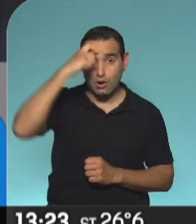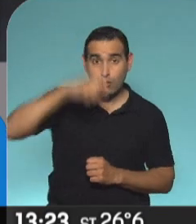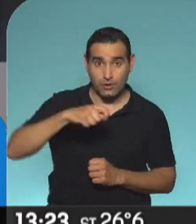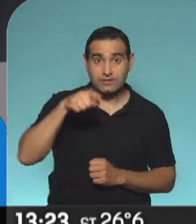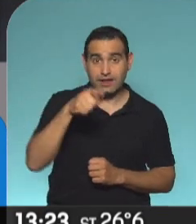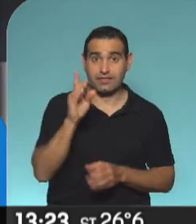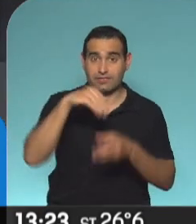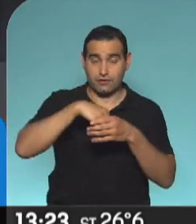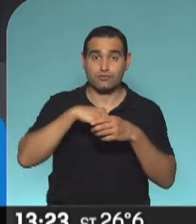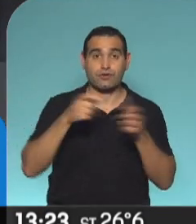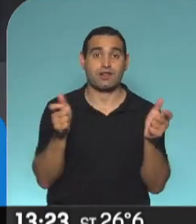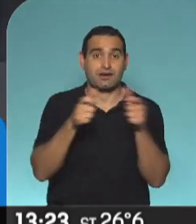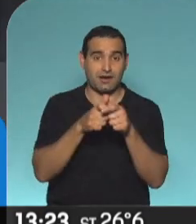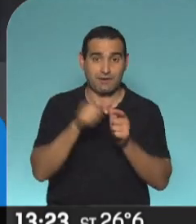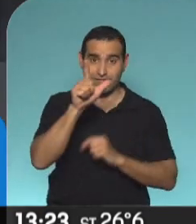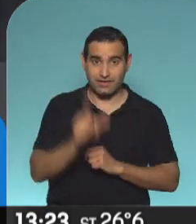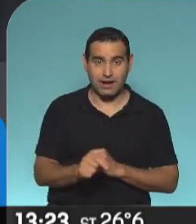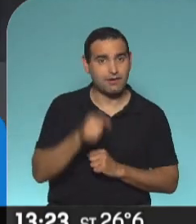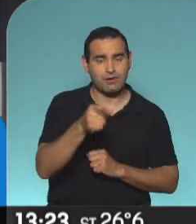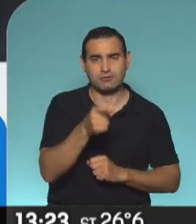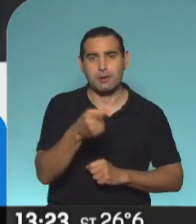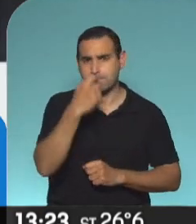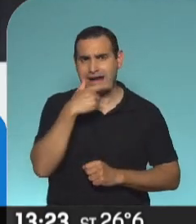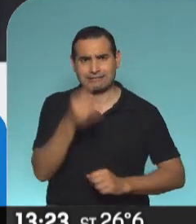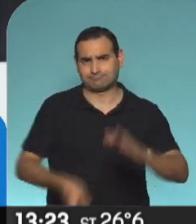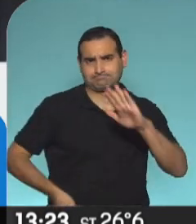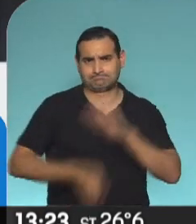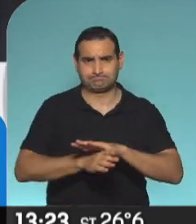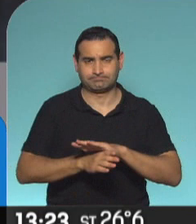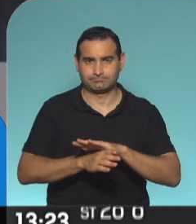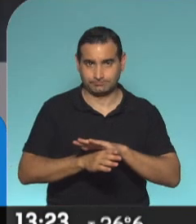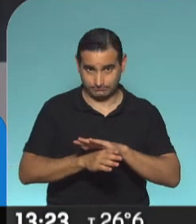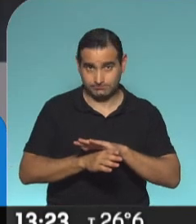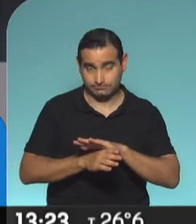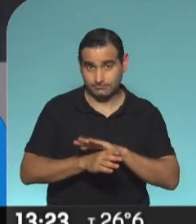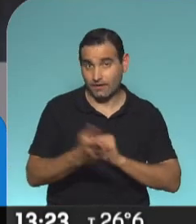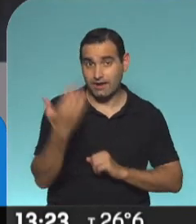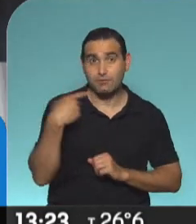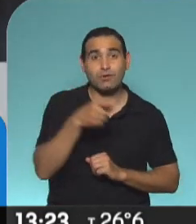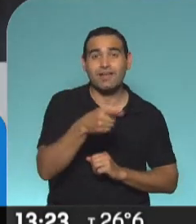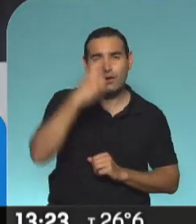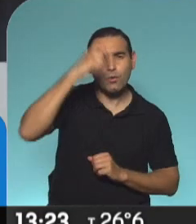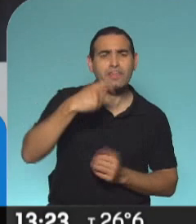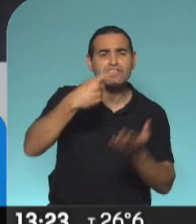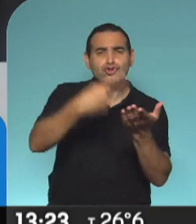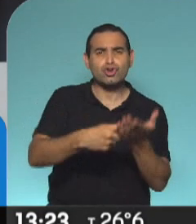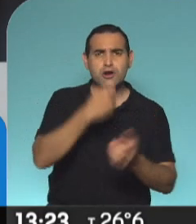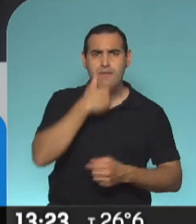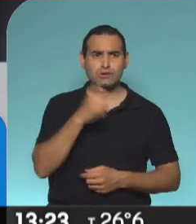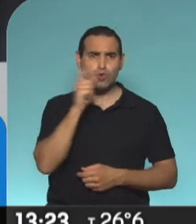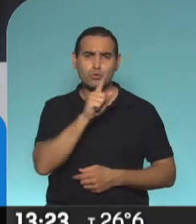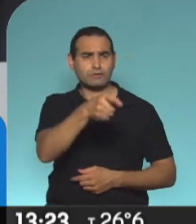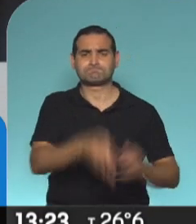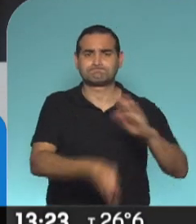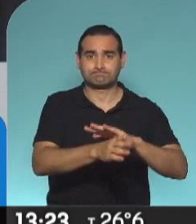camarista federal y fue corrido a los bolsazos por Mauricio Macri de la Cámara cuando dictó un fallo que no le agradaba. Eduardo